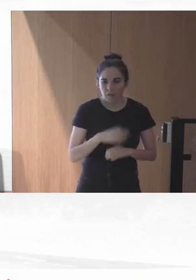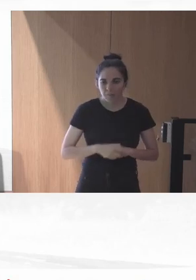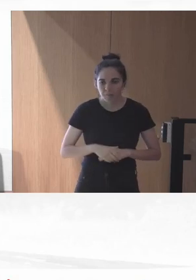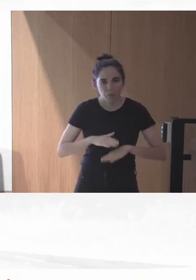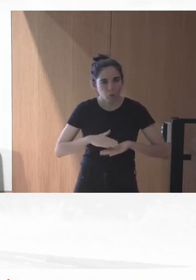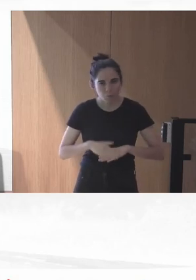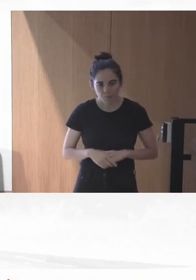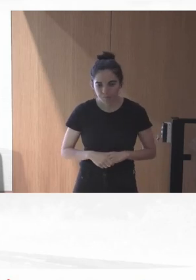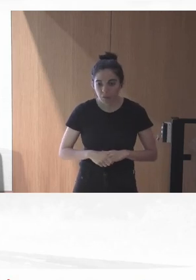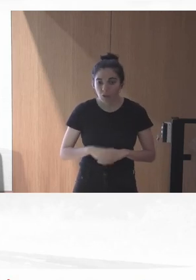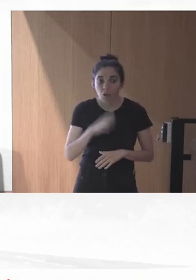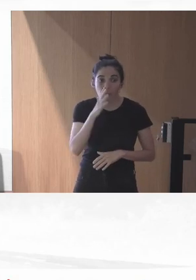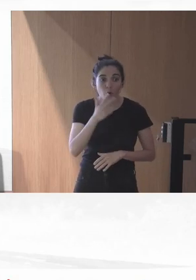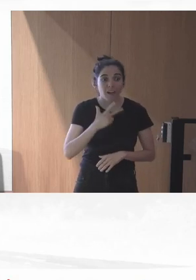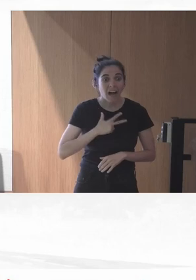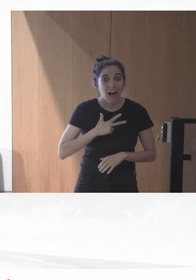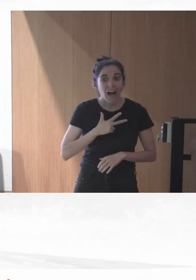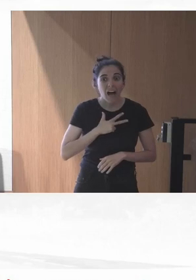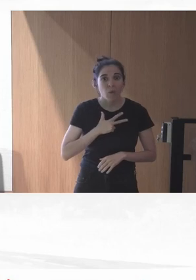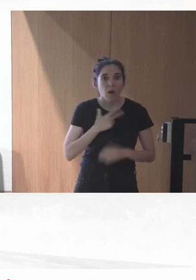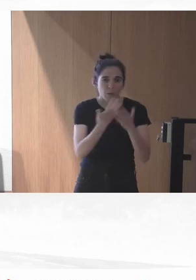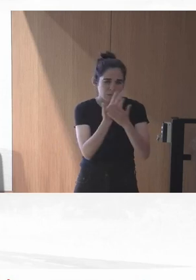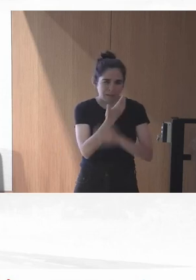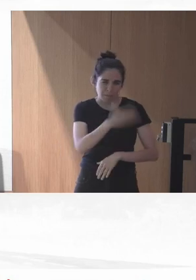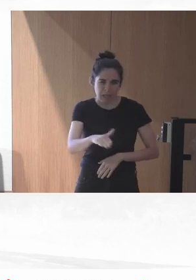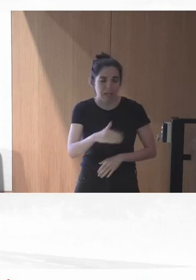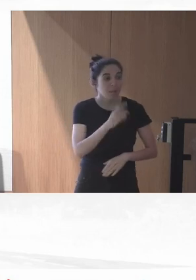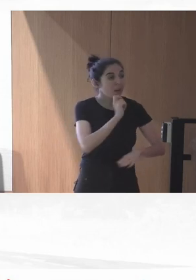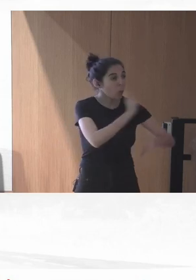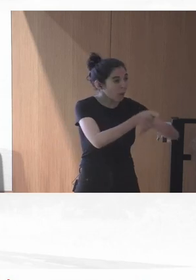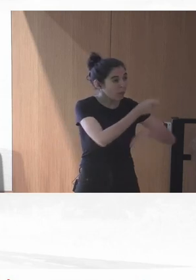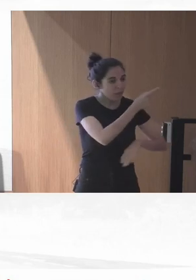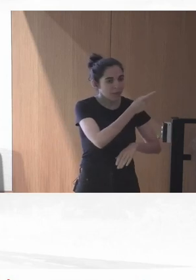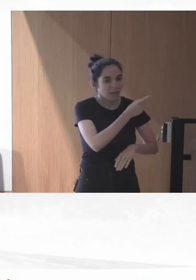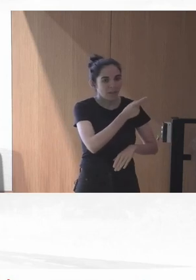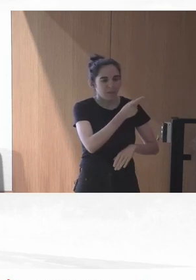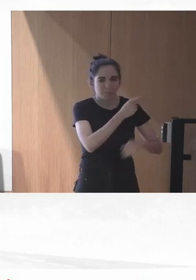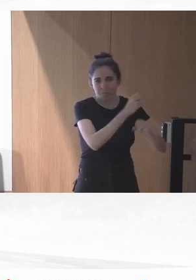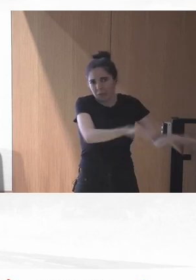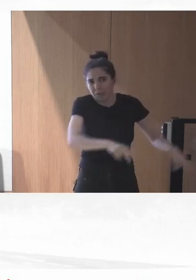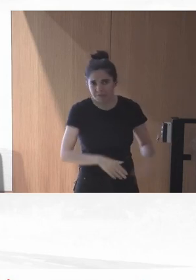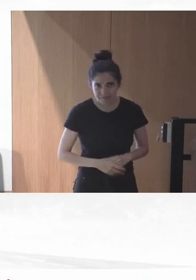porque el abogado me lo explicaba malamente, ¿no? Y con los jueces, pues menos aún.